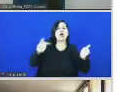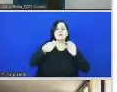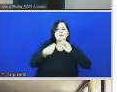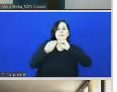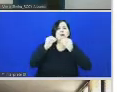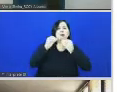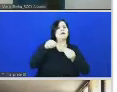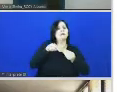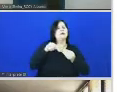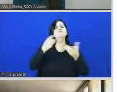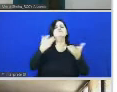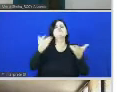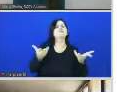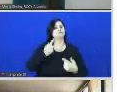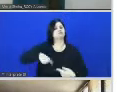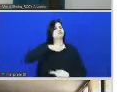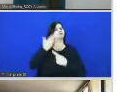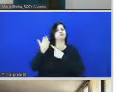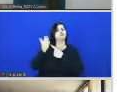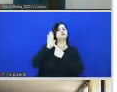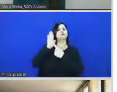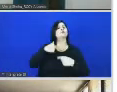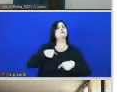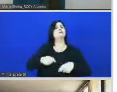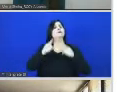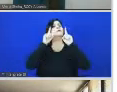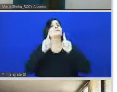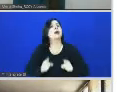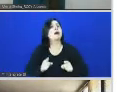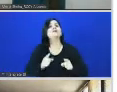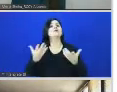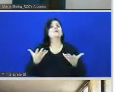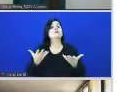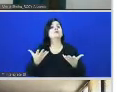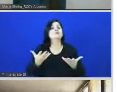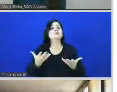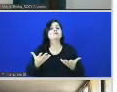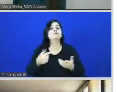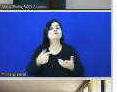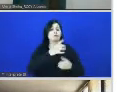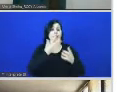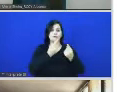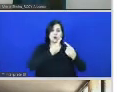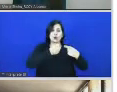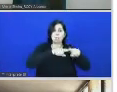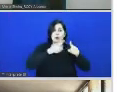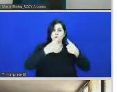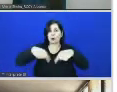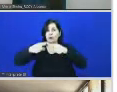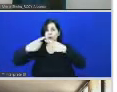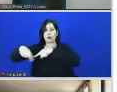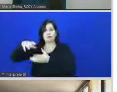Y hemos dejado a sectores y a grupos de poblaciones que han sido históricamente